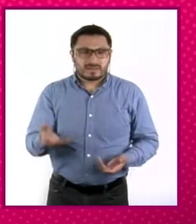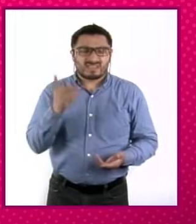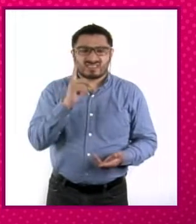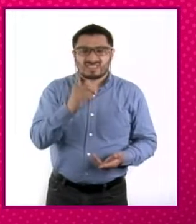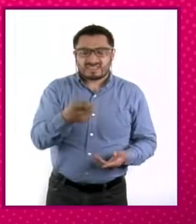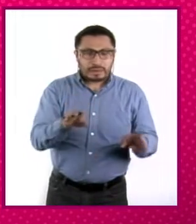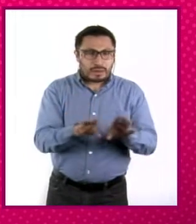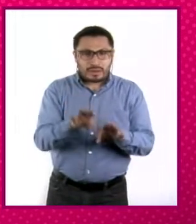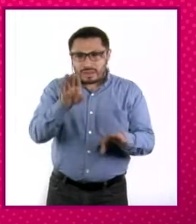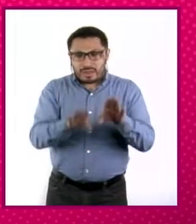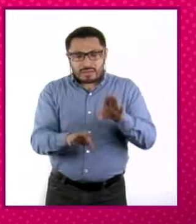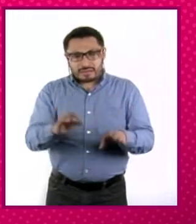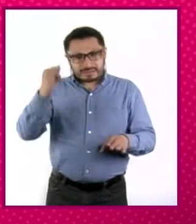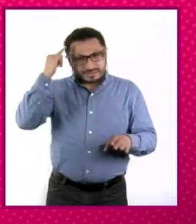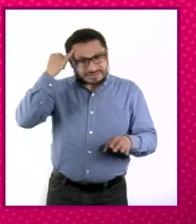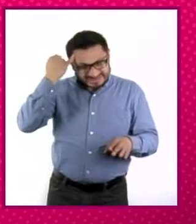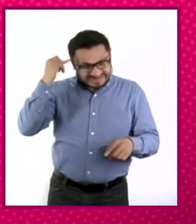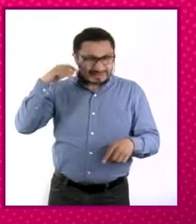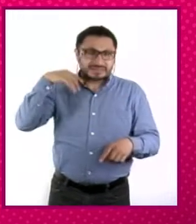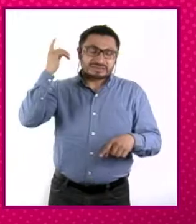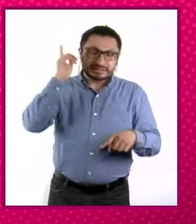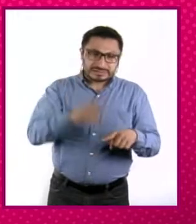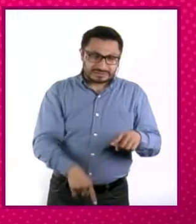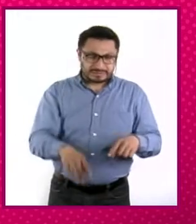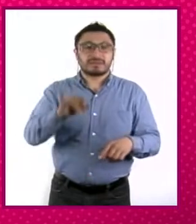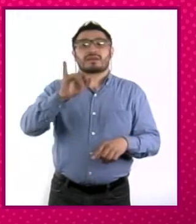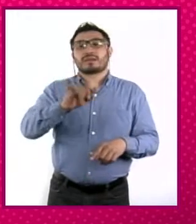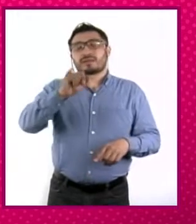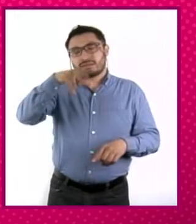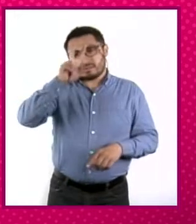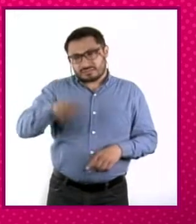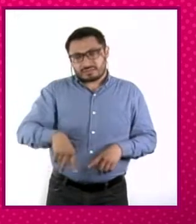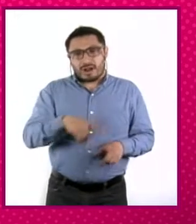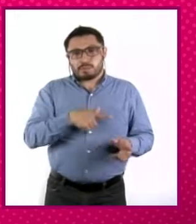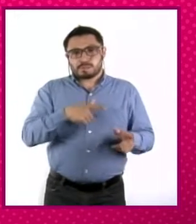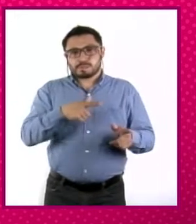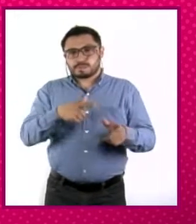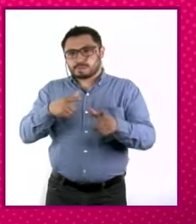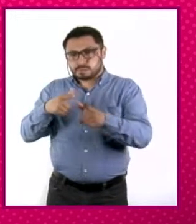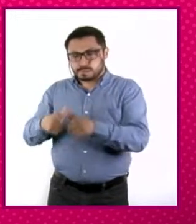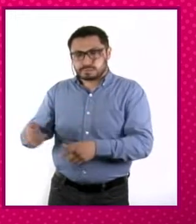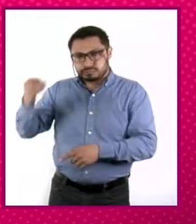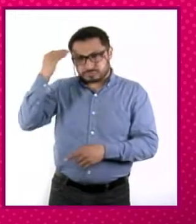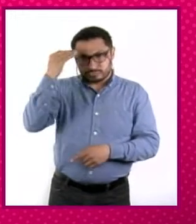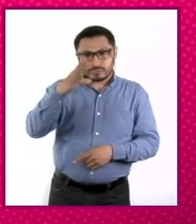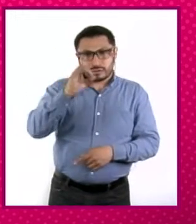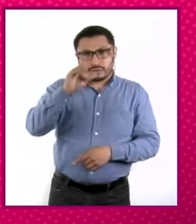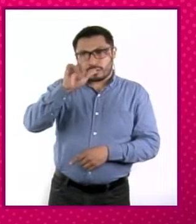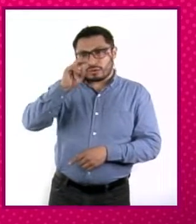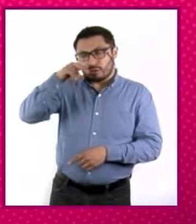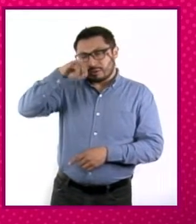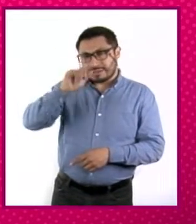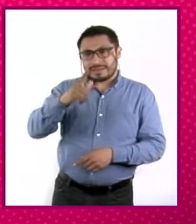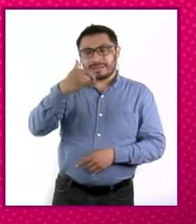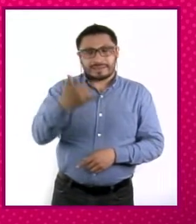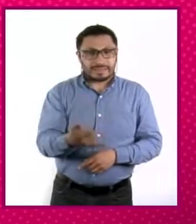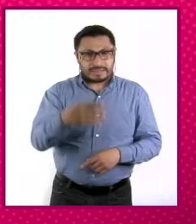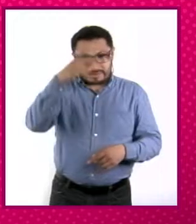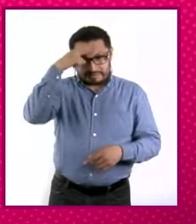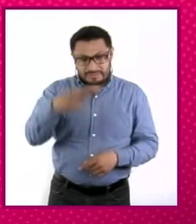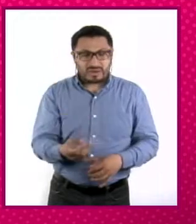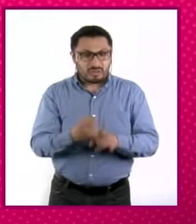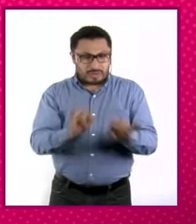a veces acabar con el indio, porque sí hubo un genocidio en la etapa colonial y en la etapa del México independiente, se conoce muy